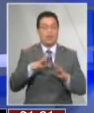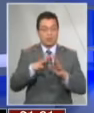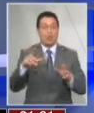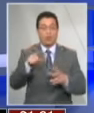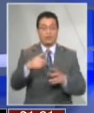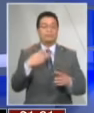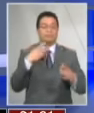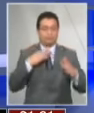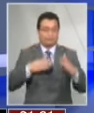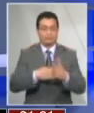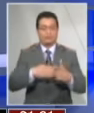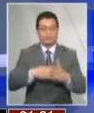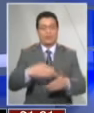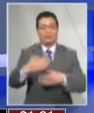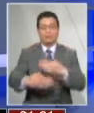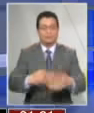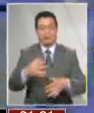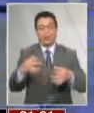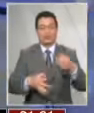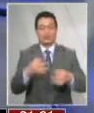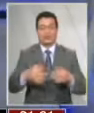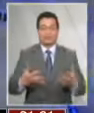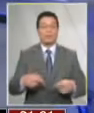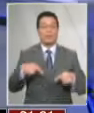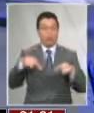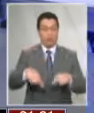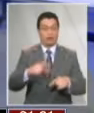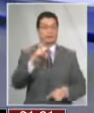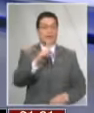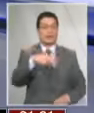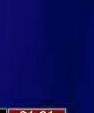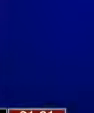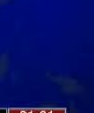roja al avance de la justicia. Hoy, en CNN Prime.